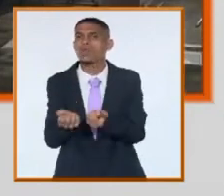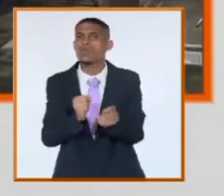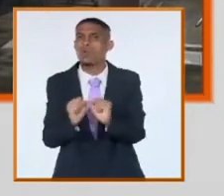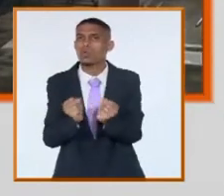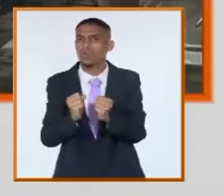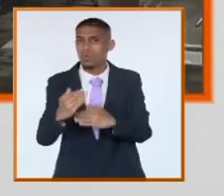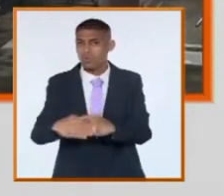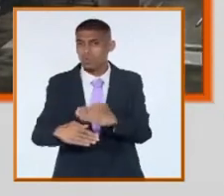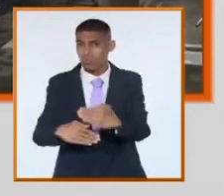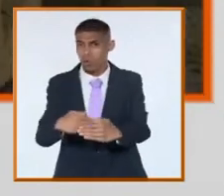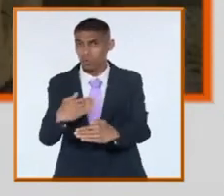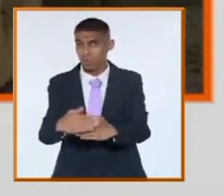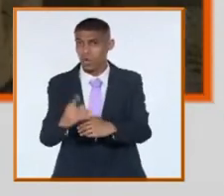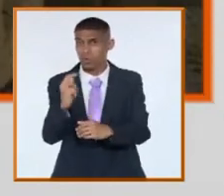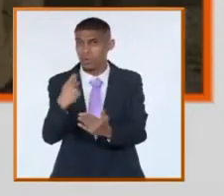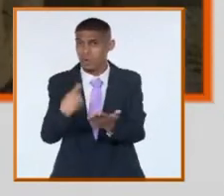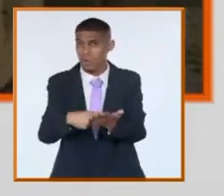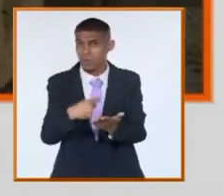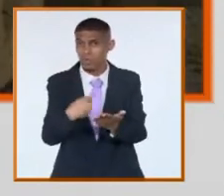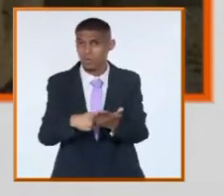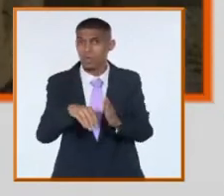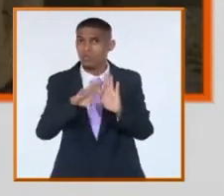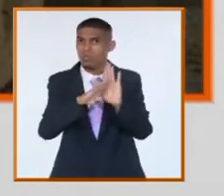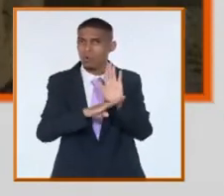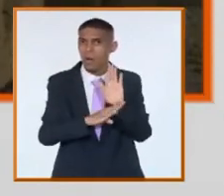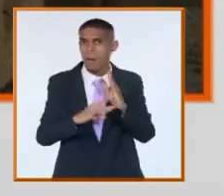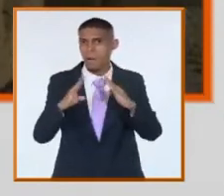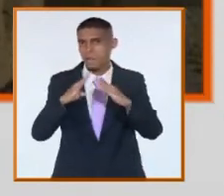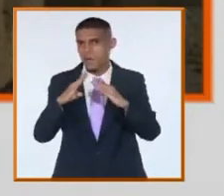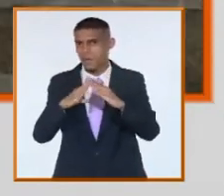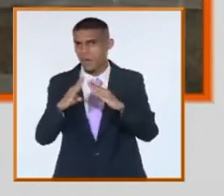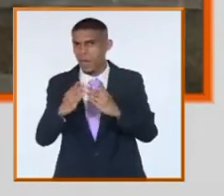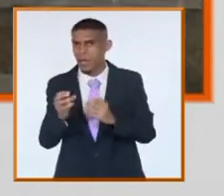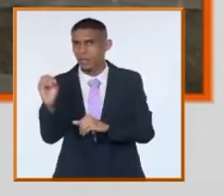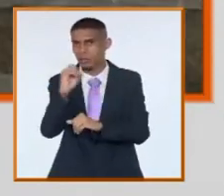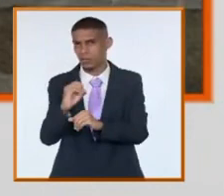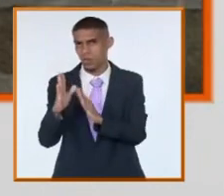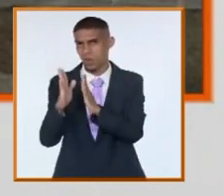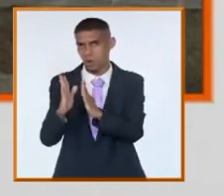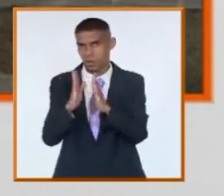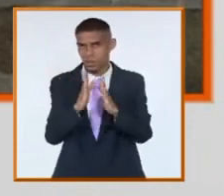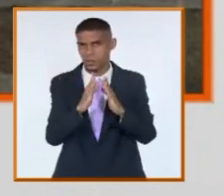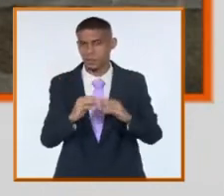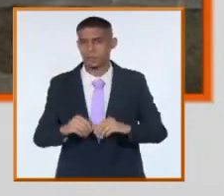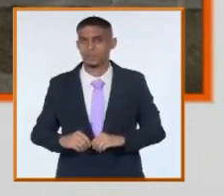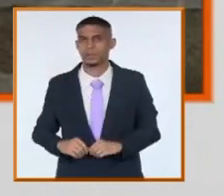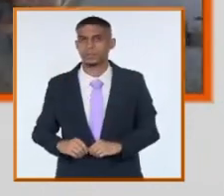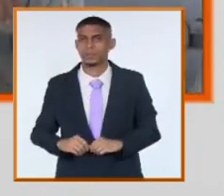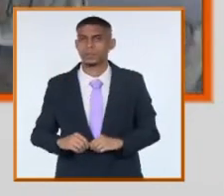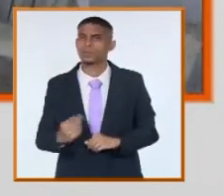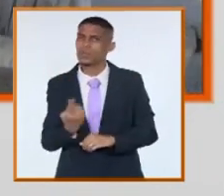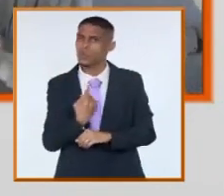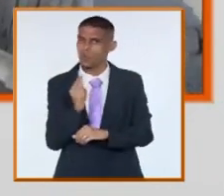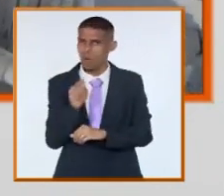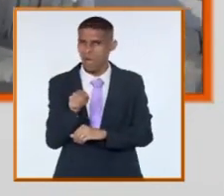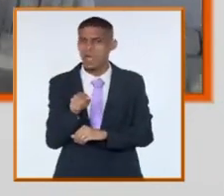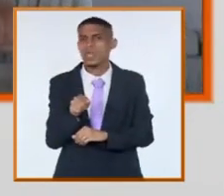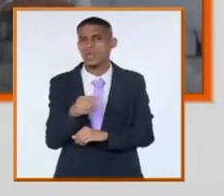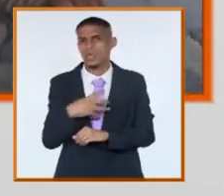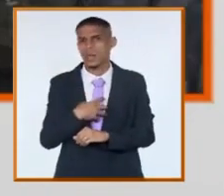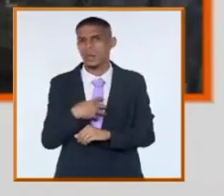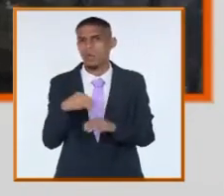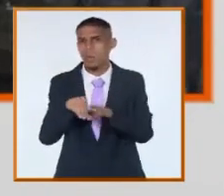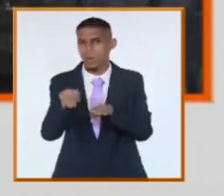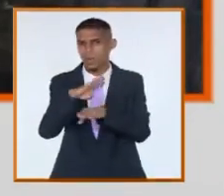de proceso inversionista para los programas constructivos de la vivienda y su Urbanización ahí nosotros tenemos un organigrama del